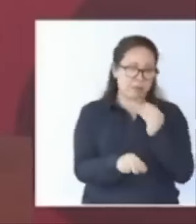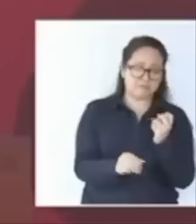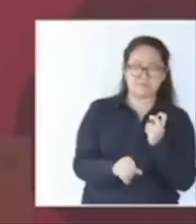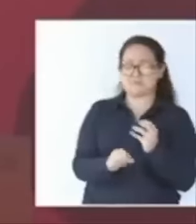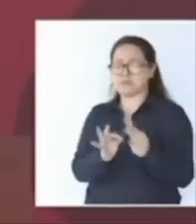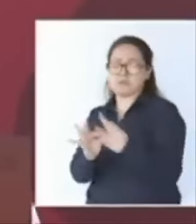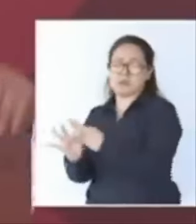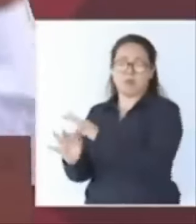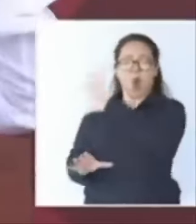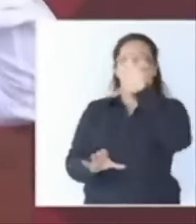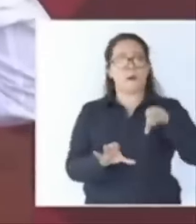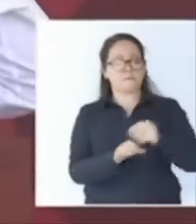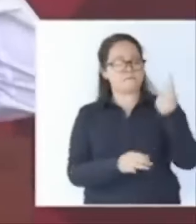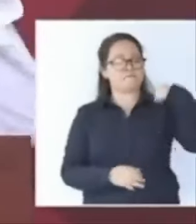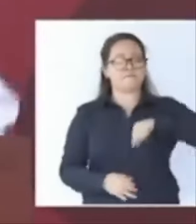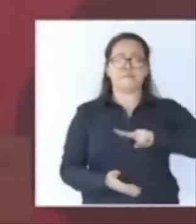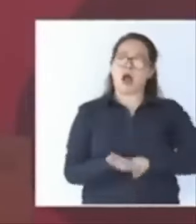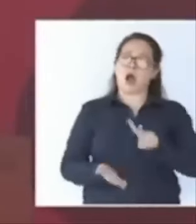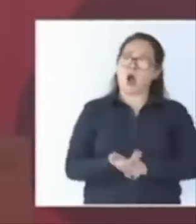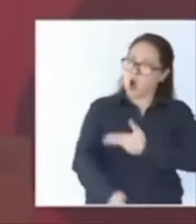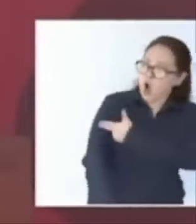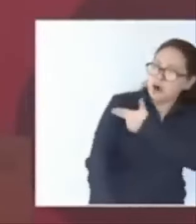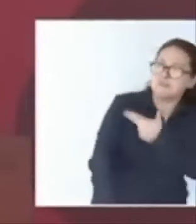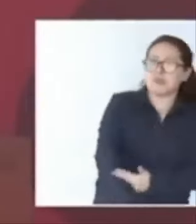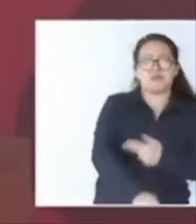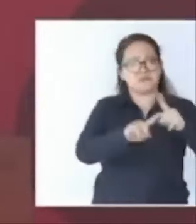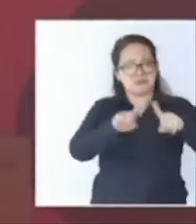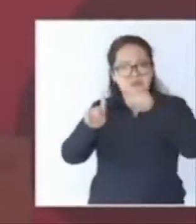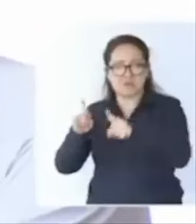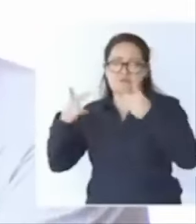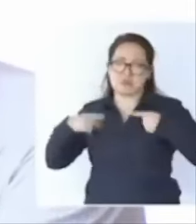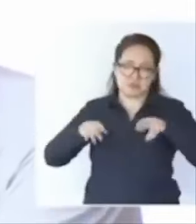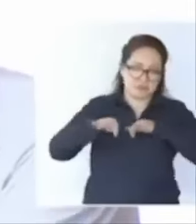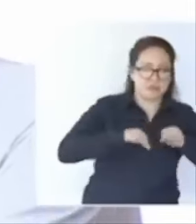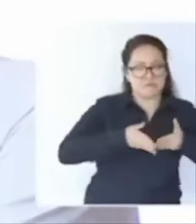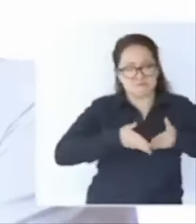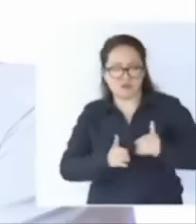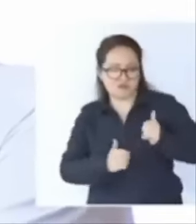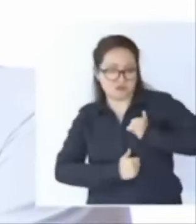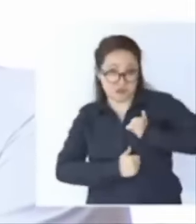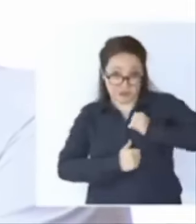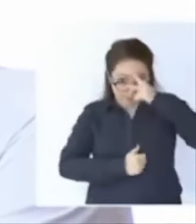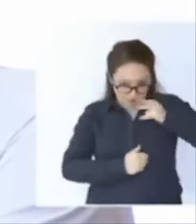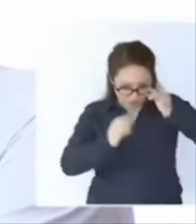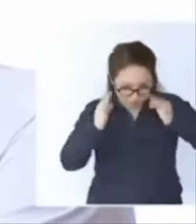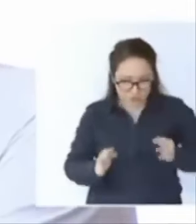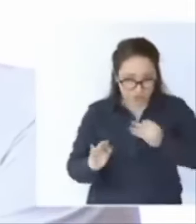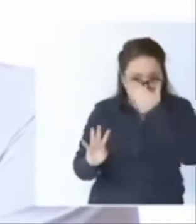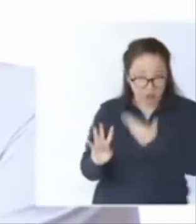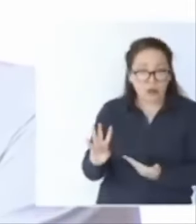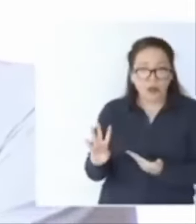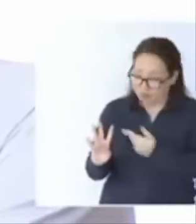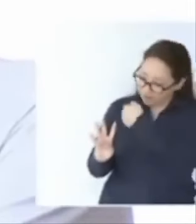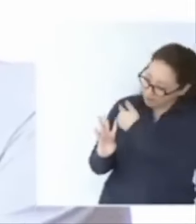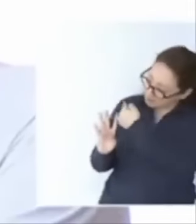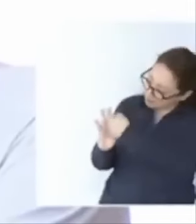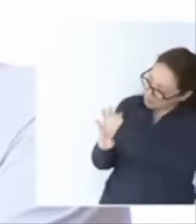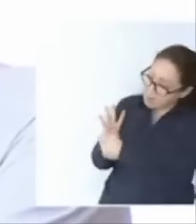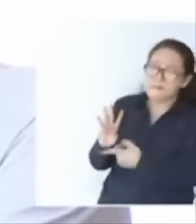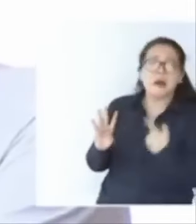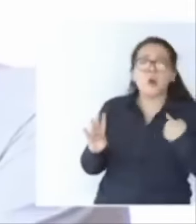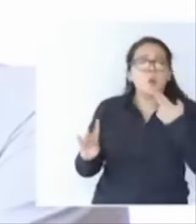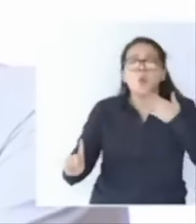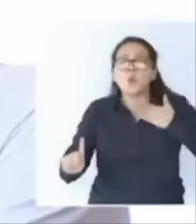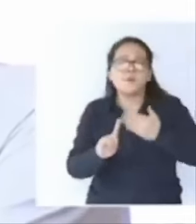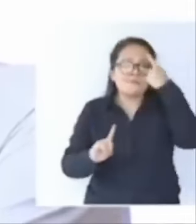la integridad, la honestidad de marinos, de soldados de México se ocupe,